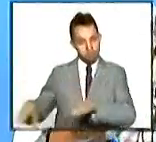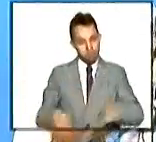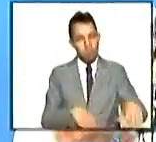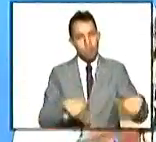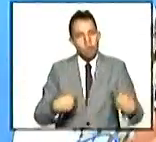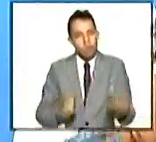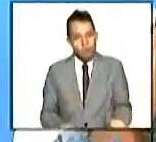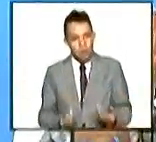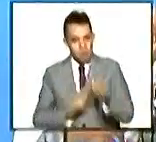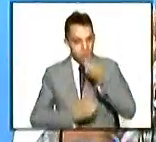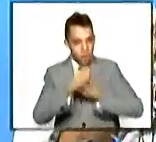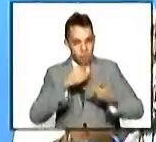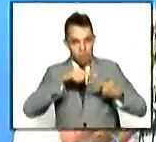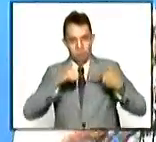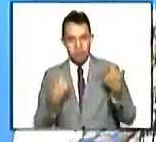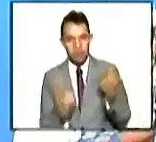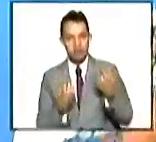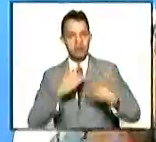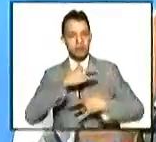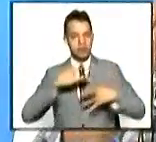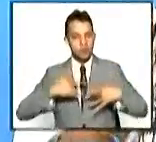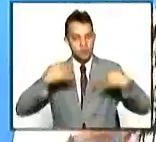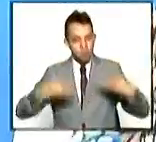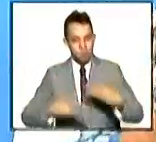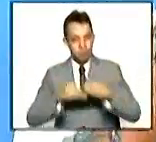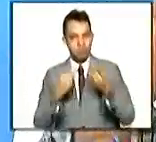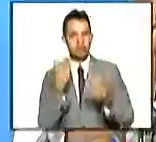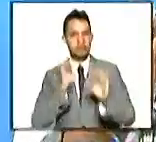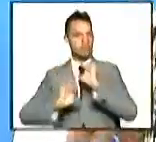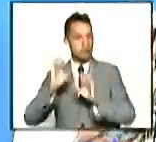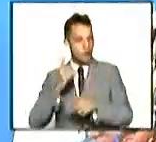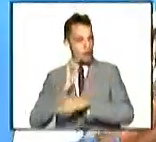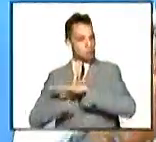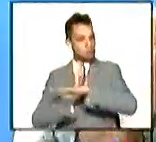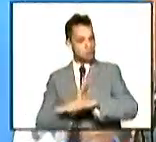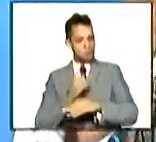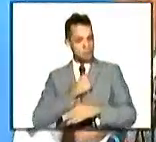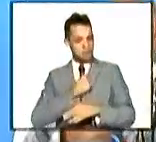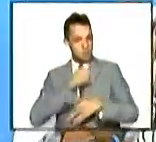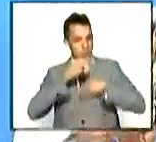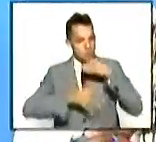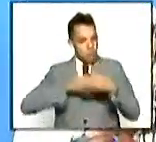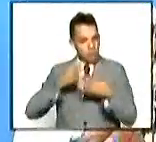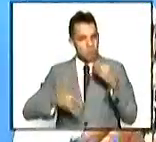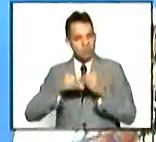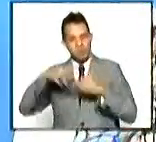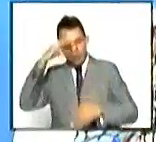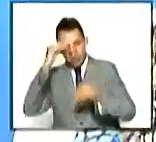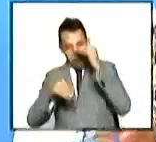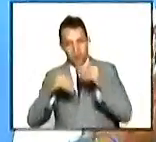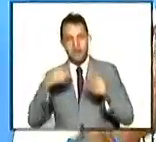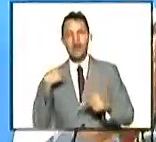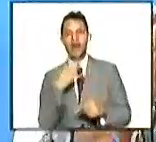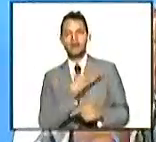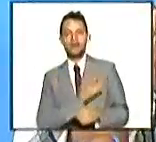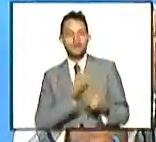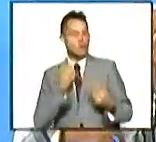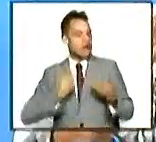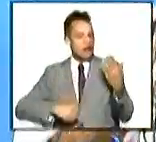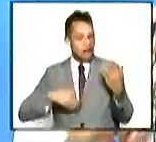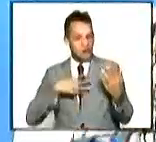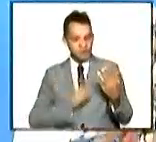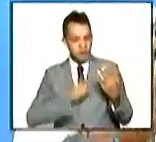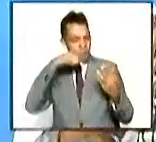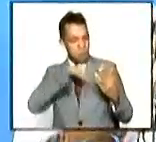través de la alimentación, a través de la buena salud, a través de la prevención, a través de la educación, de la comprensión de lo que somos nosotros, de